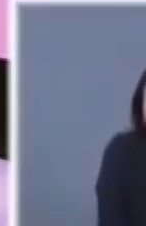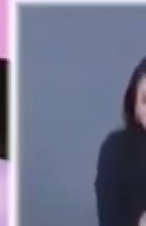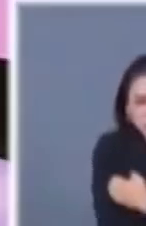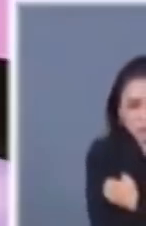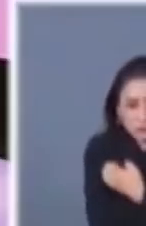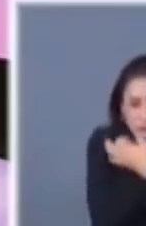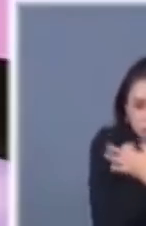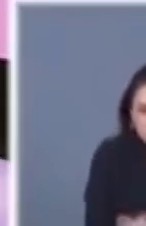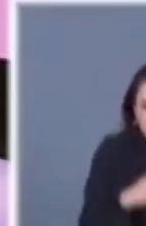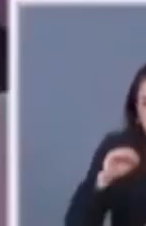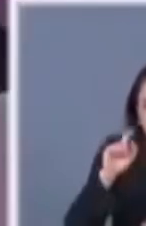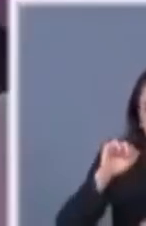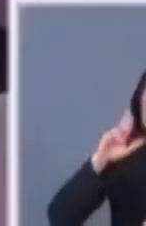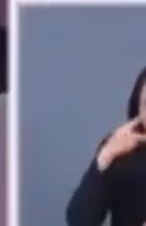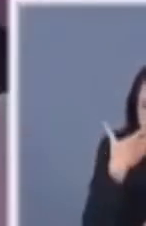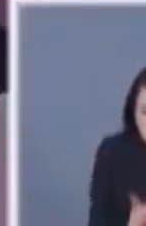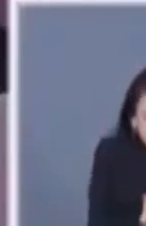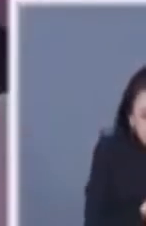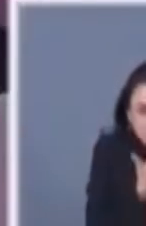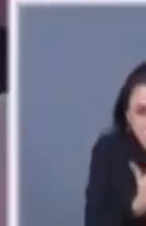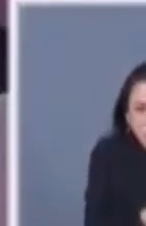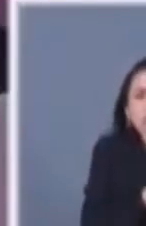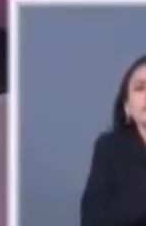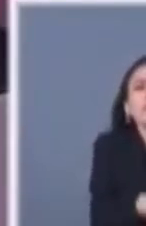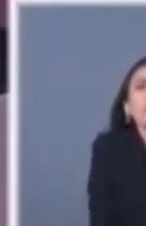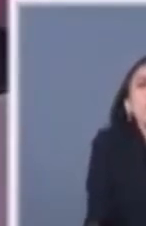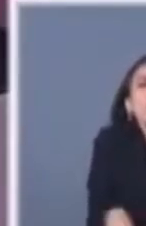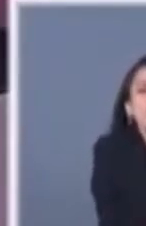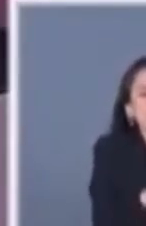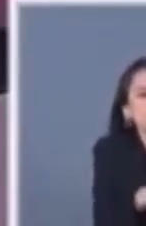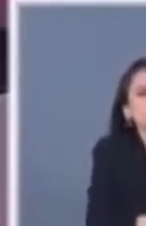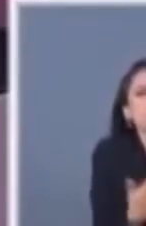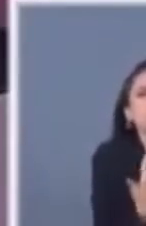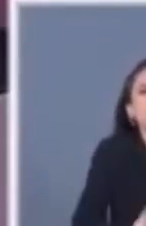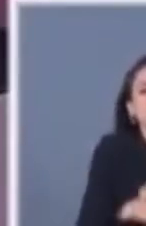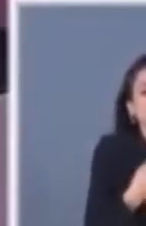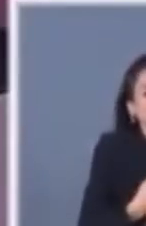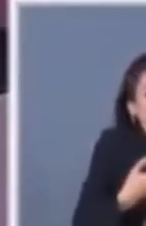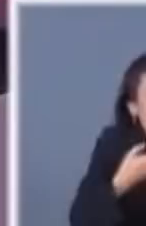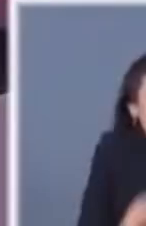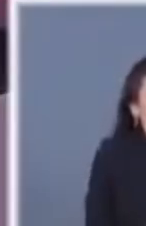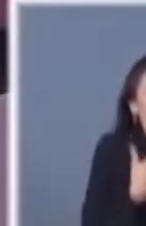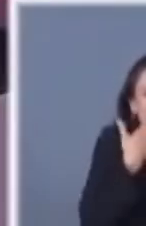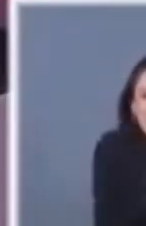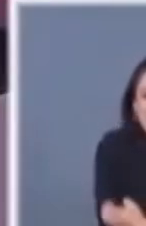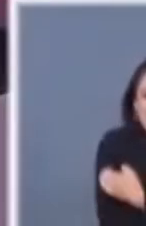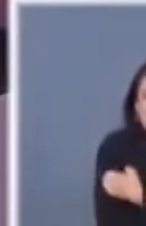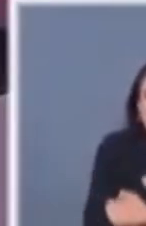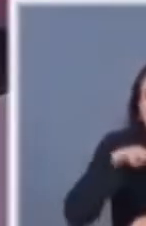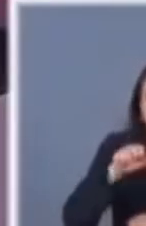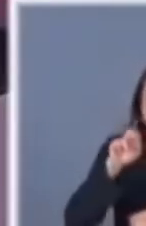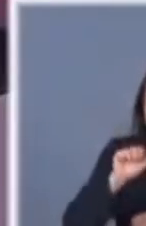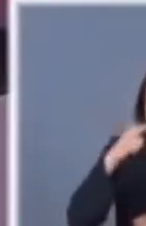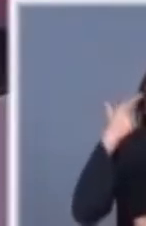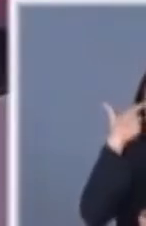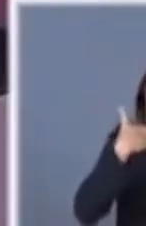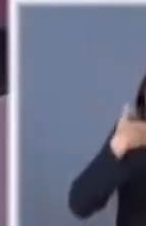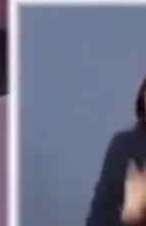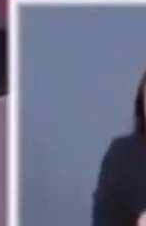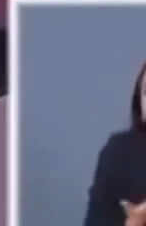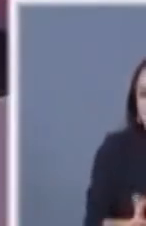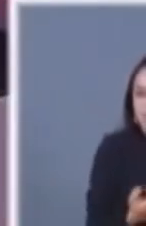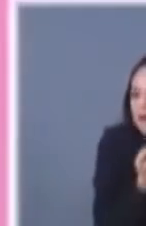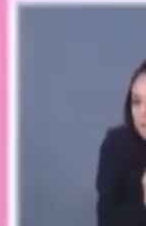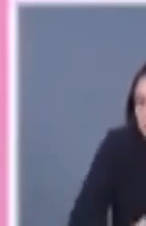corrupción y la inseguridad, no hay manera de que esto salga adelante. La autoridad moral es fundamental. Barbosa no es de fiar y